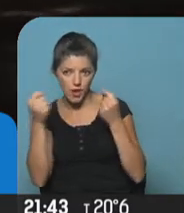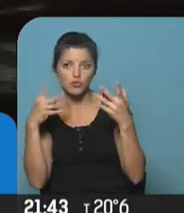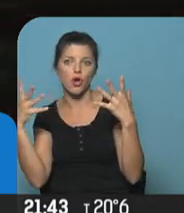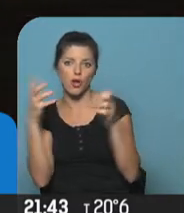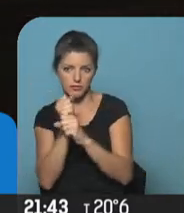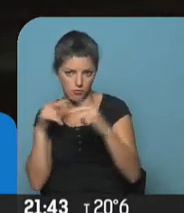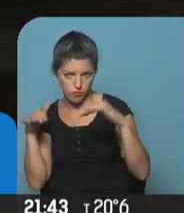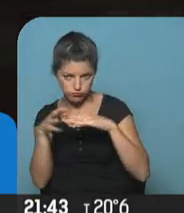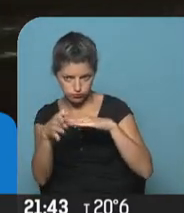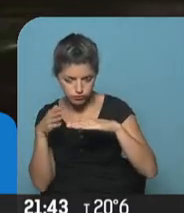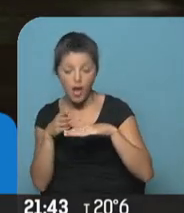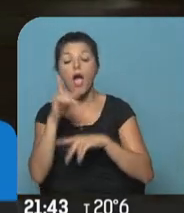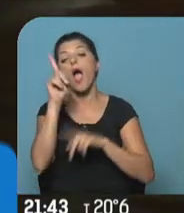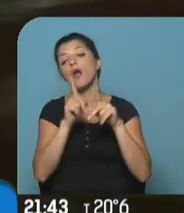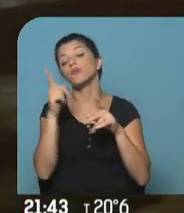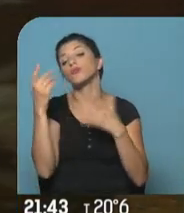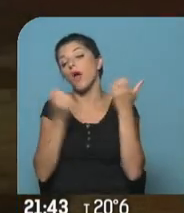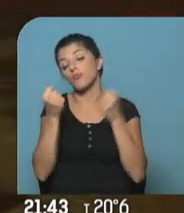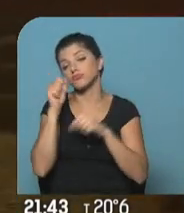han retirado. Ustedes.